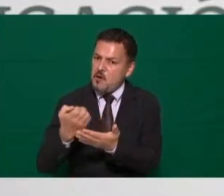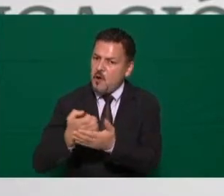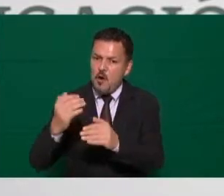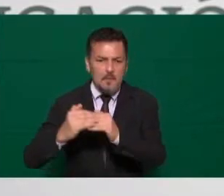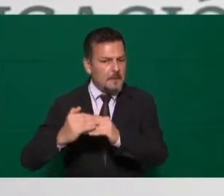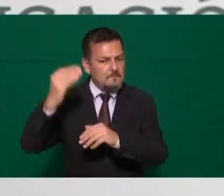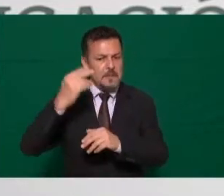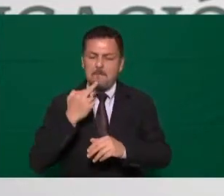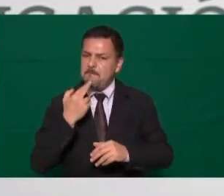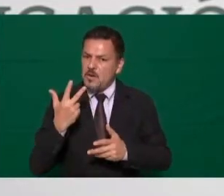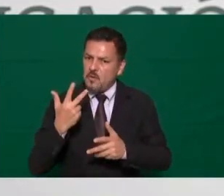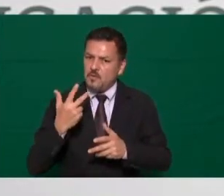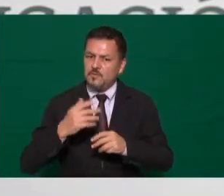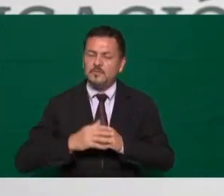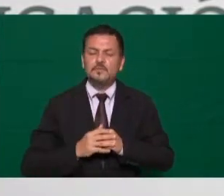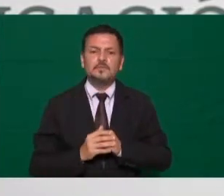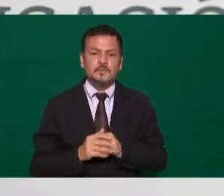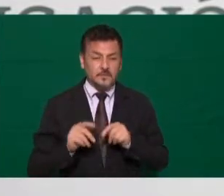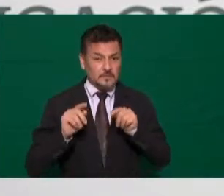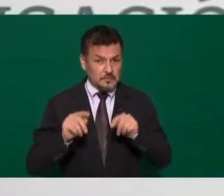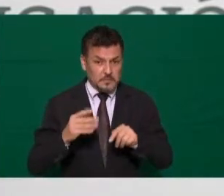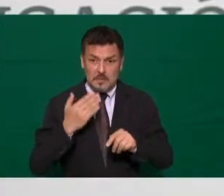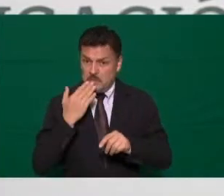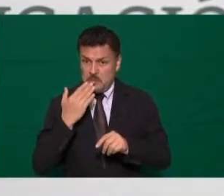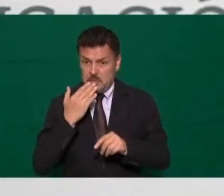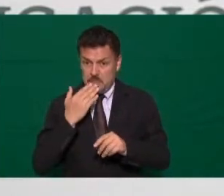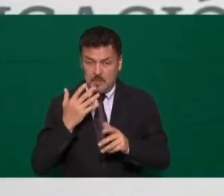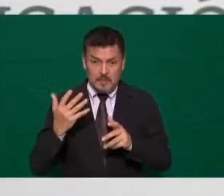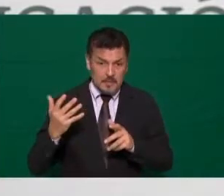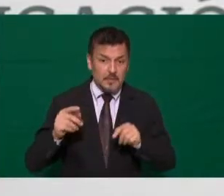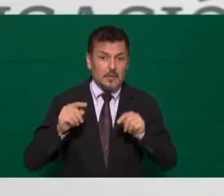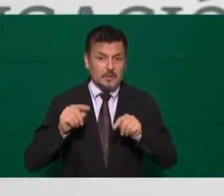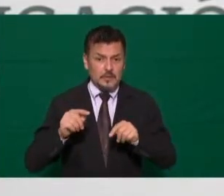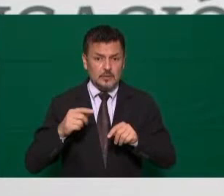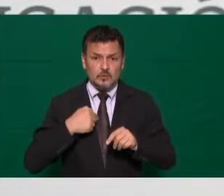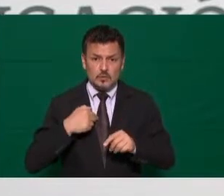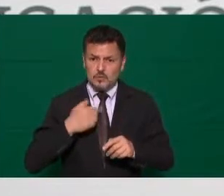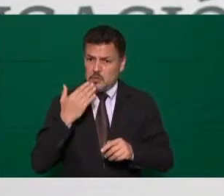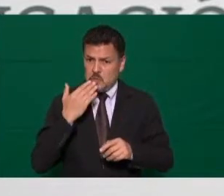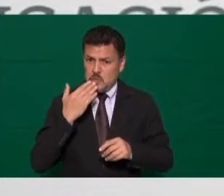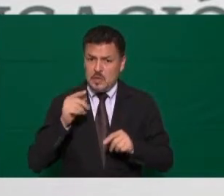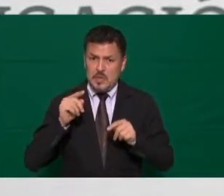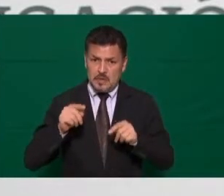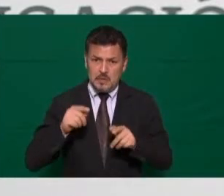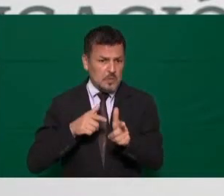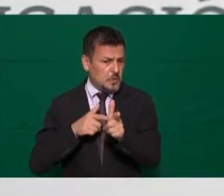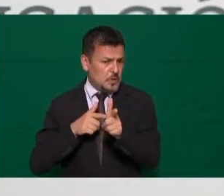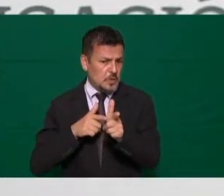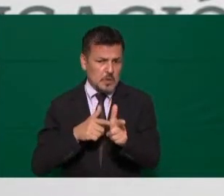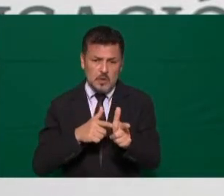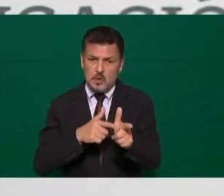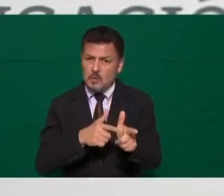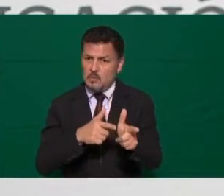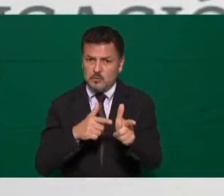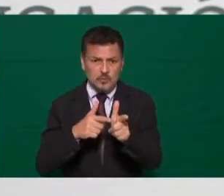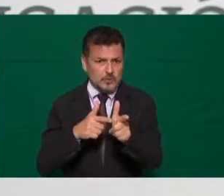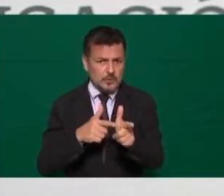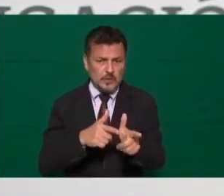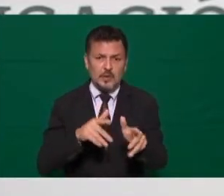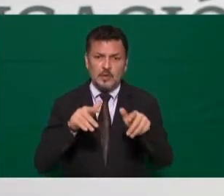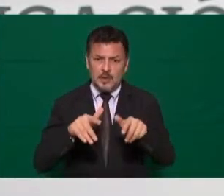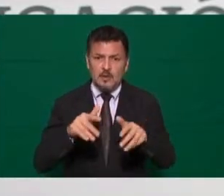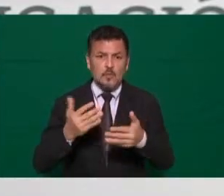los pueblos. Si lo hacemos como era antes, pues